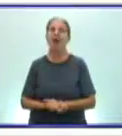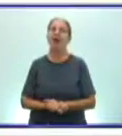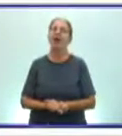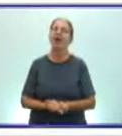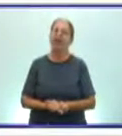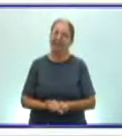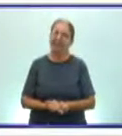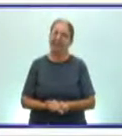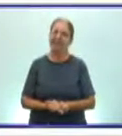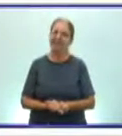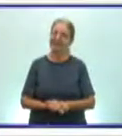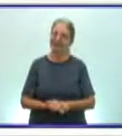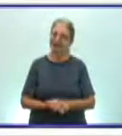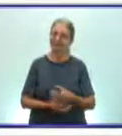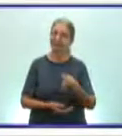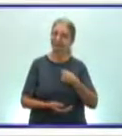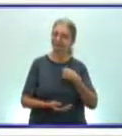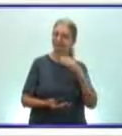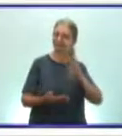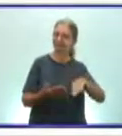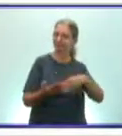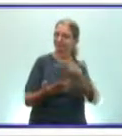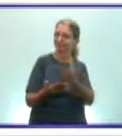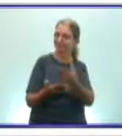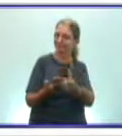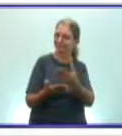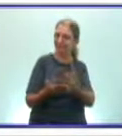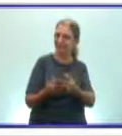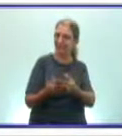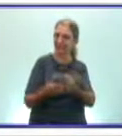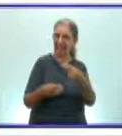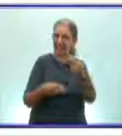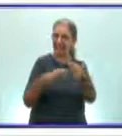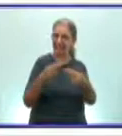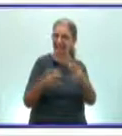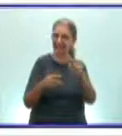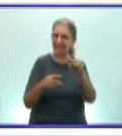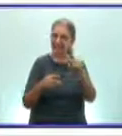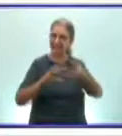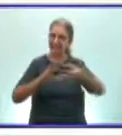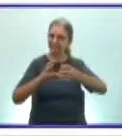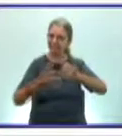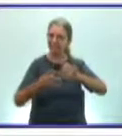Yo les propongo hacerlo de la siguiente manera.